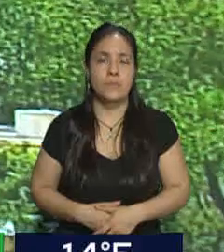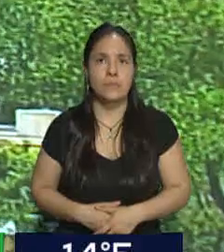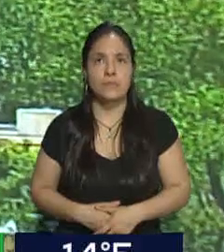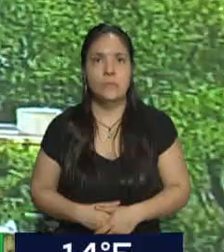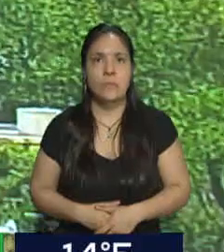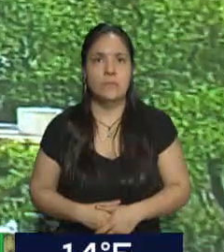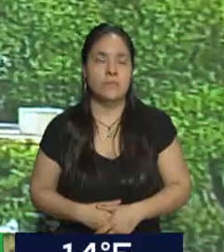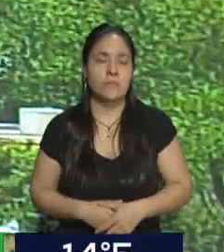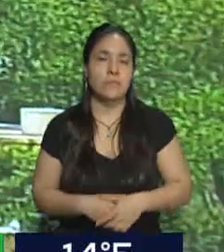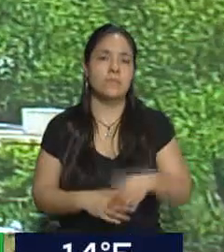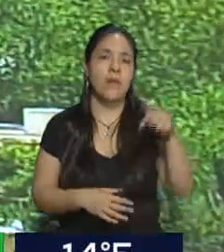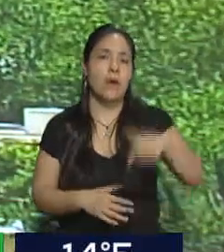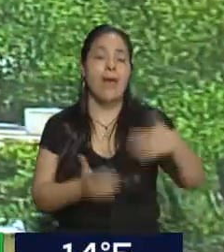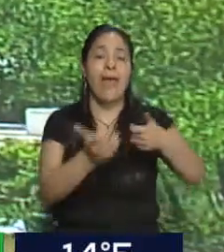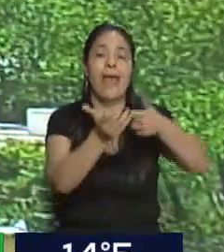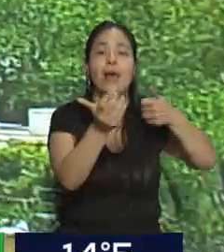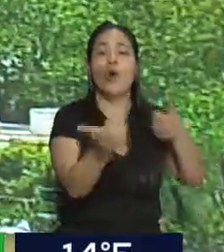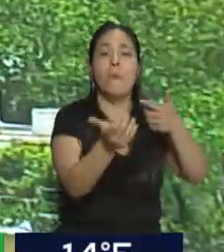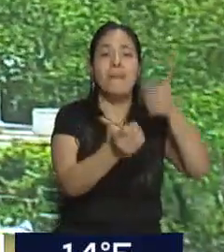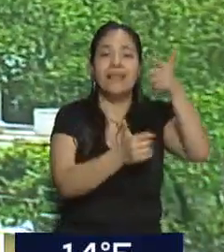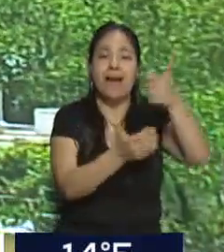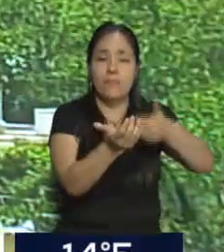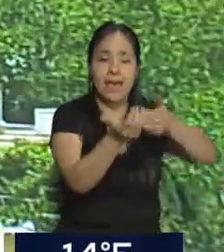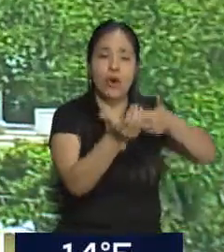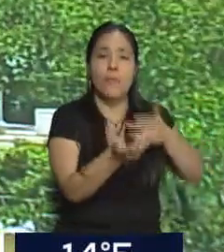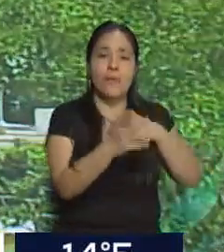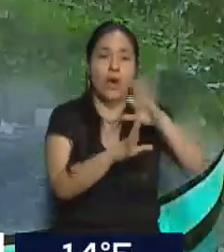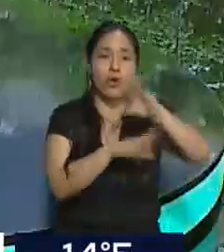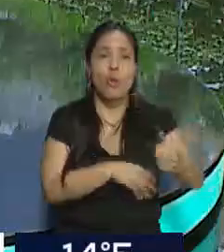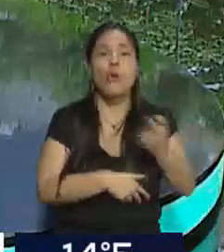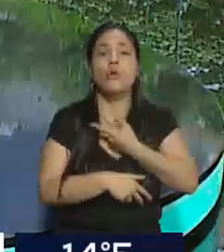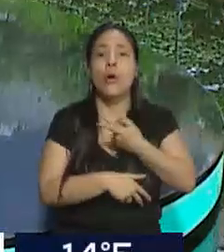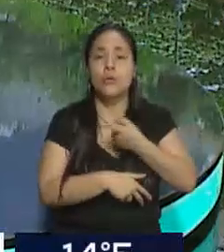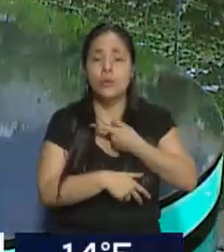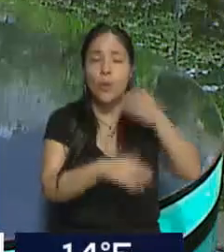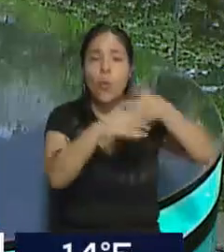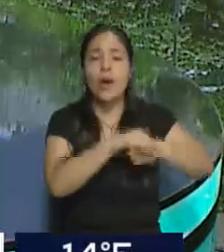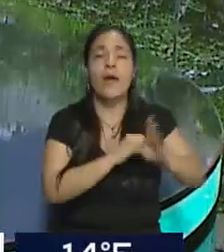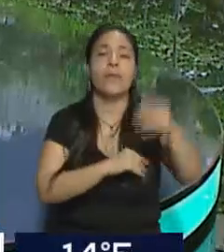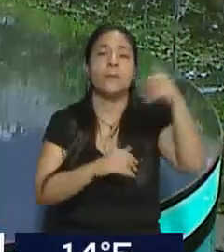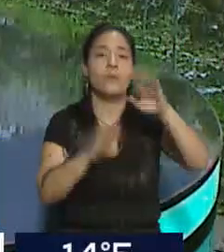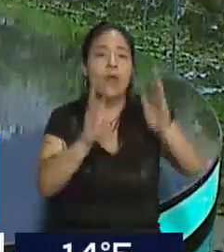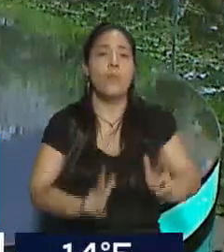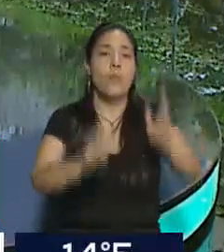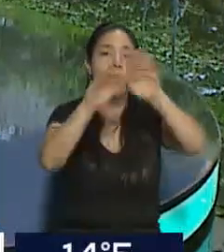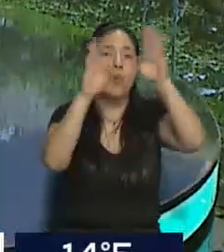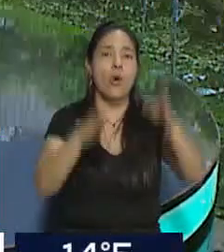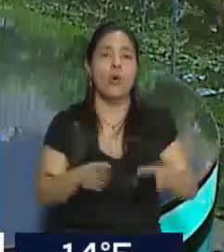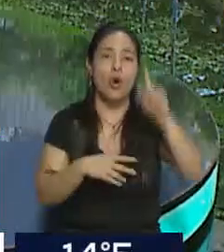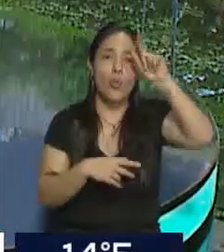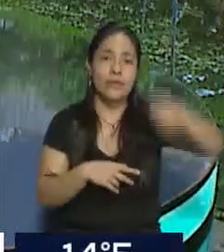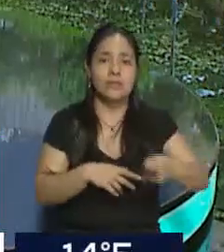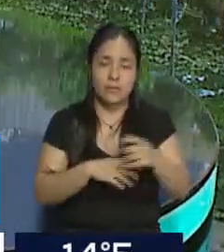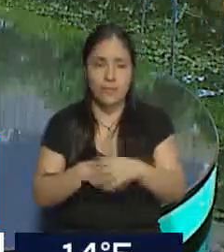están investigando el robo de una escopeta que estaba Ni más ni menos que en el Polo judicial Juan Manuel Arce Qué pasó Dani vamos a volver el